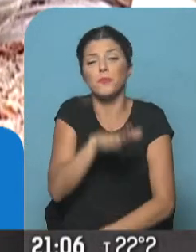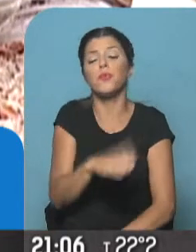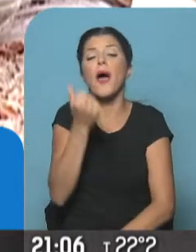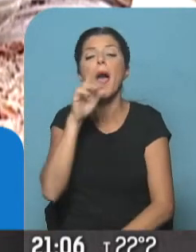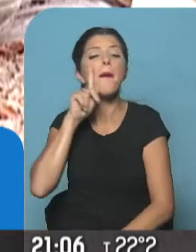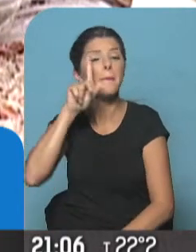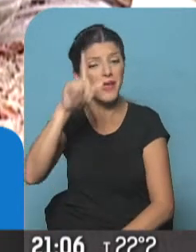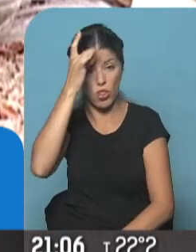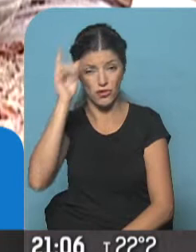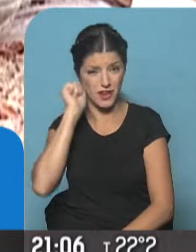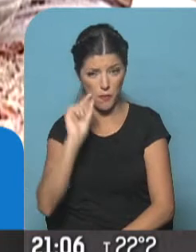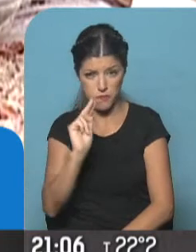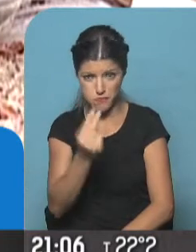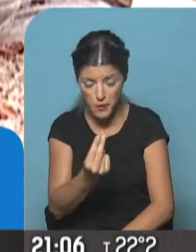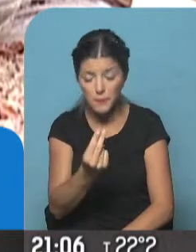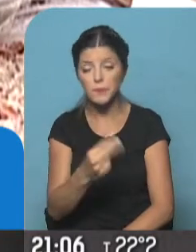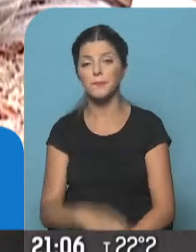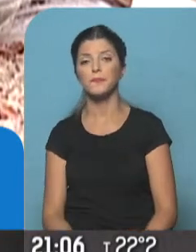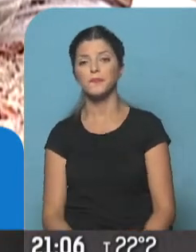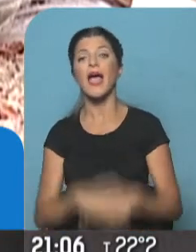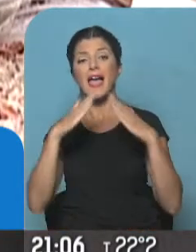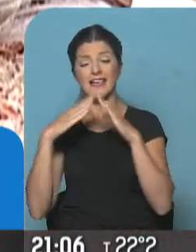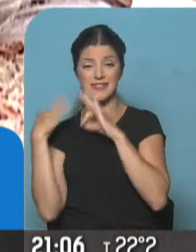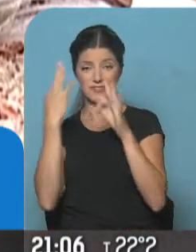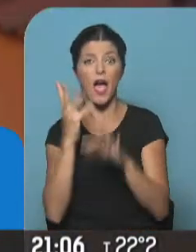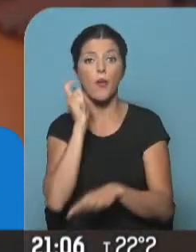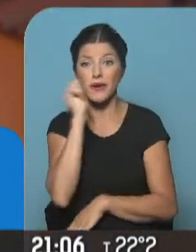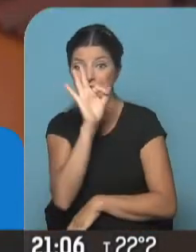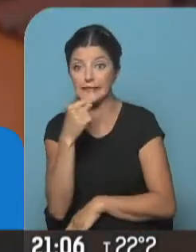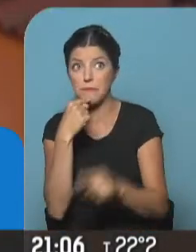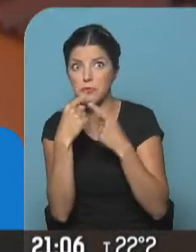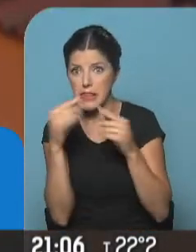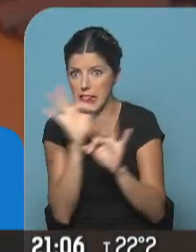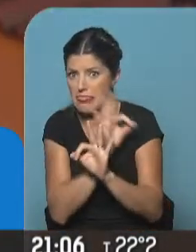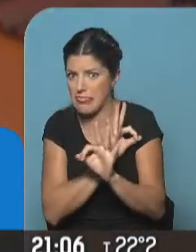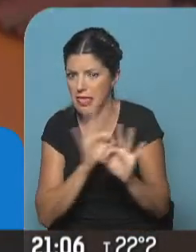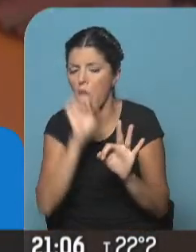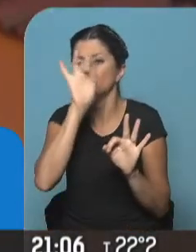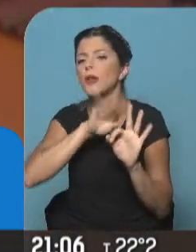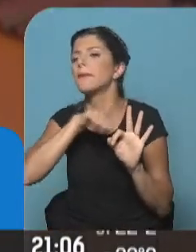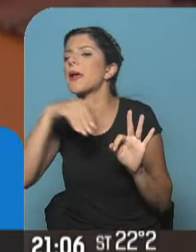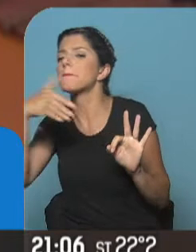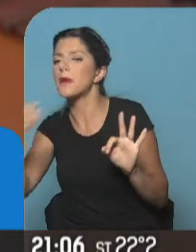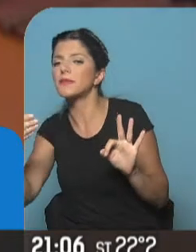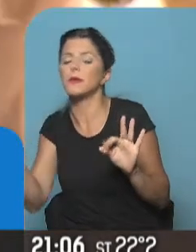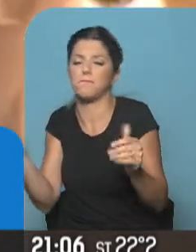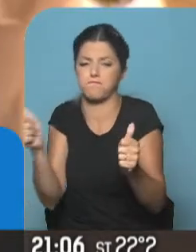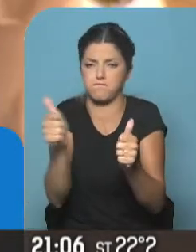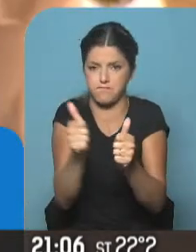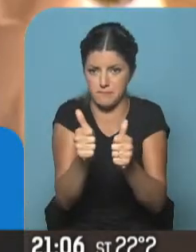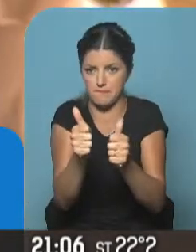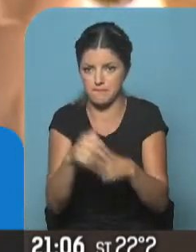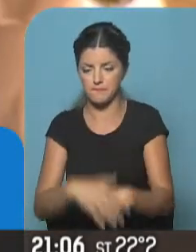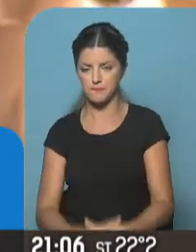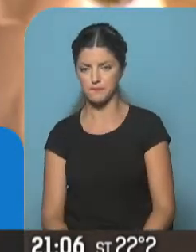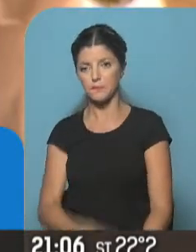12 años. A la casa llega el abuelo, nadie se atreve a molestarlo. Solo un vecino se acerca acongojado. El